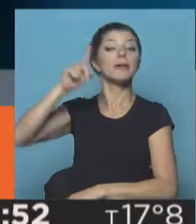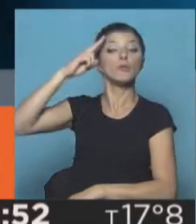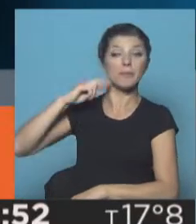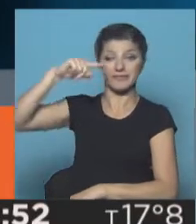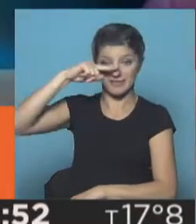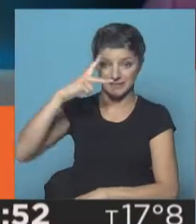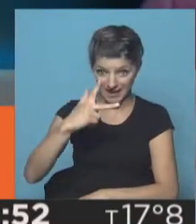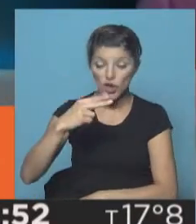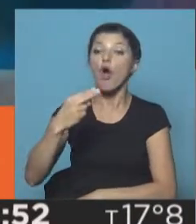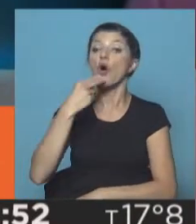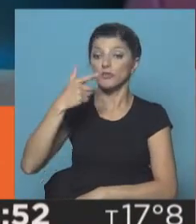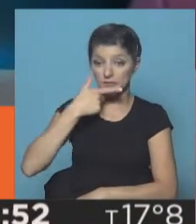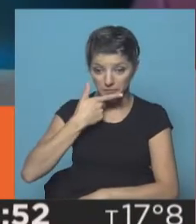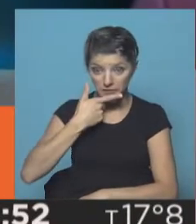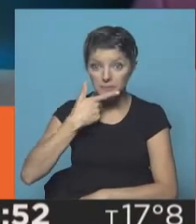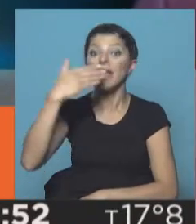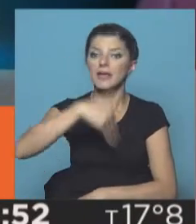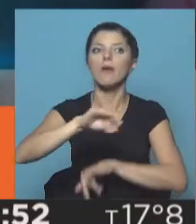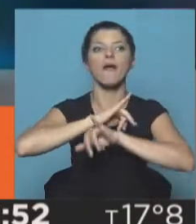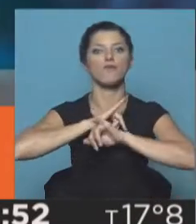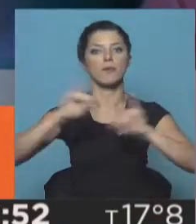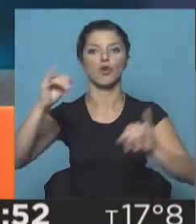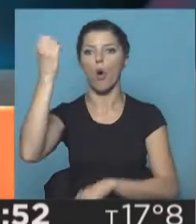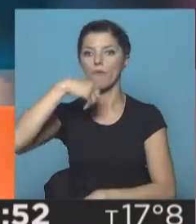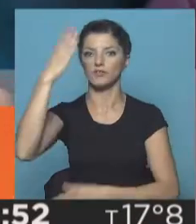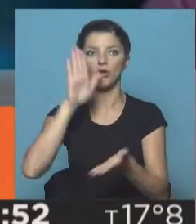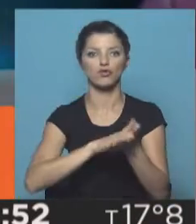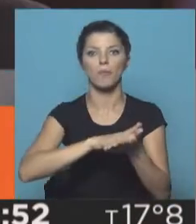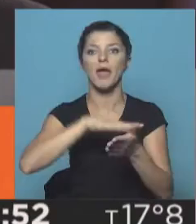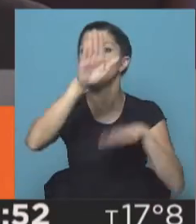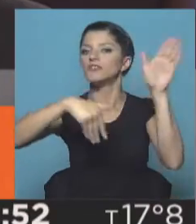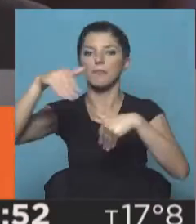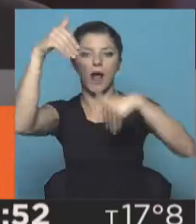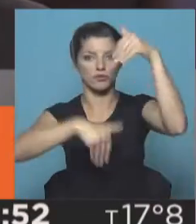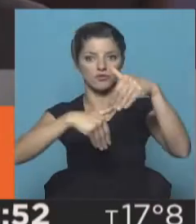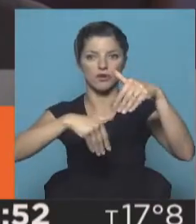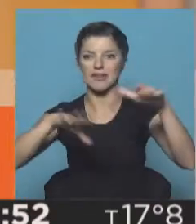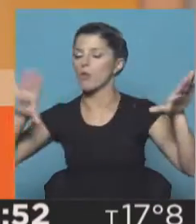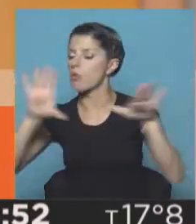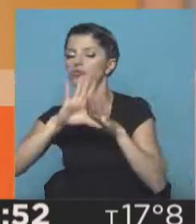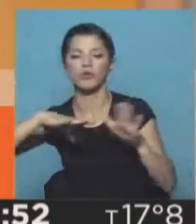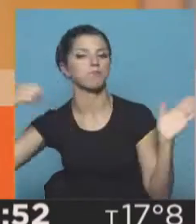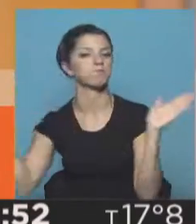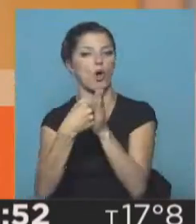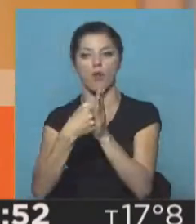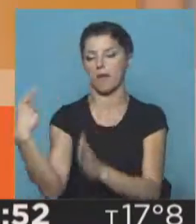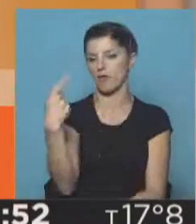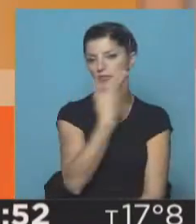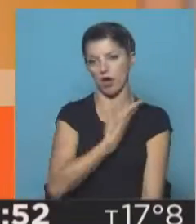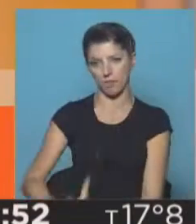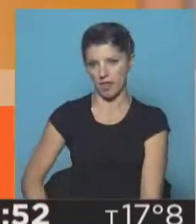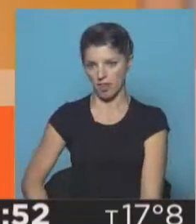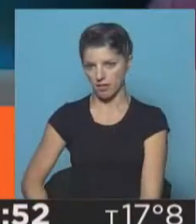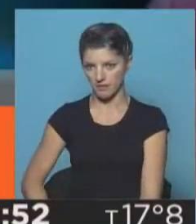de septiembre, él iba a hacer el anuncio oficial de un referéndum y ahí vino el golpe. Entonces digo, son procesos estos muy,